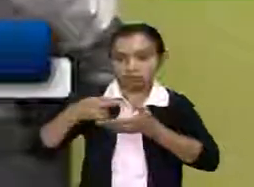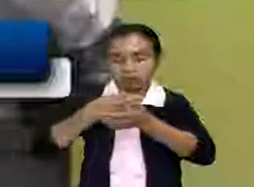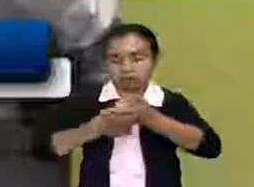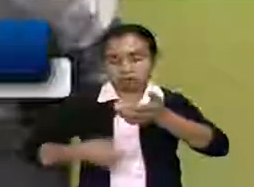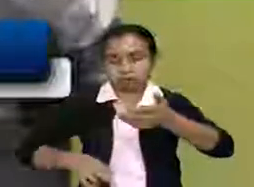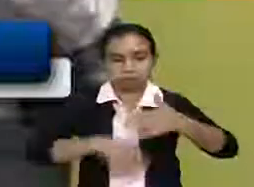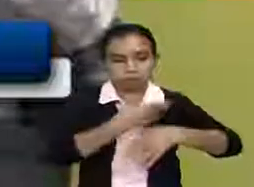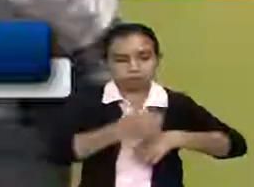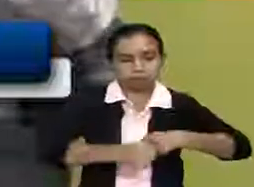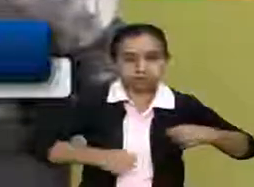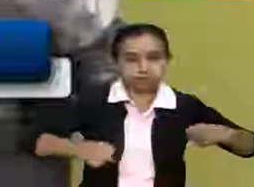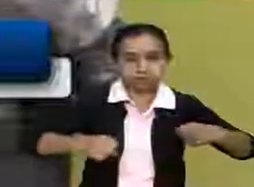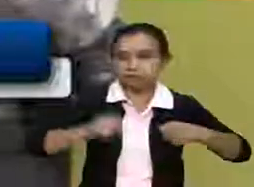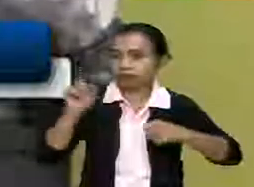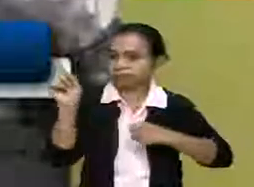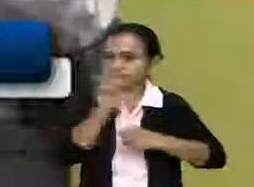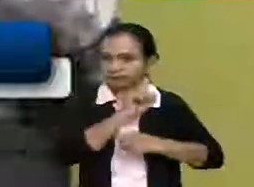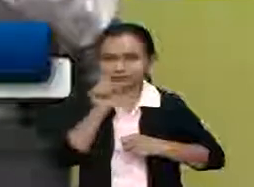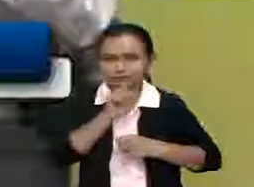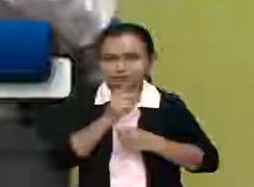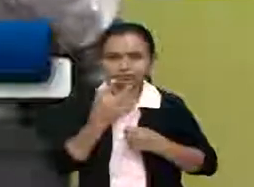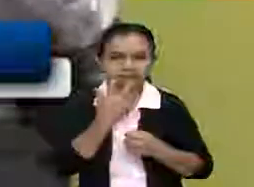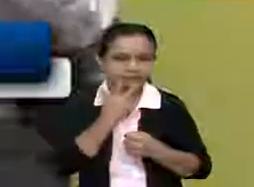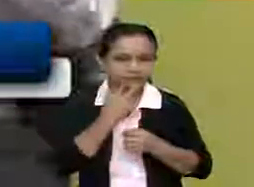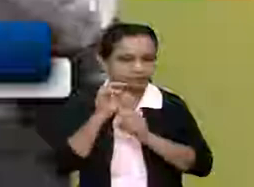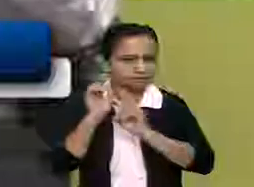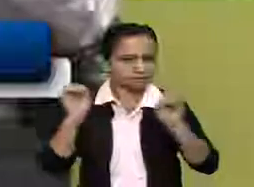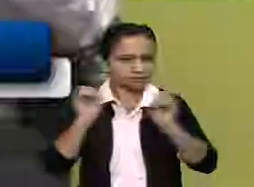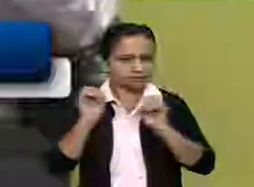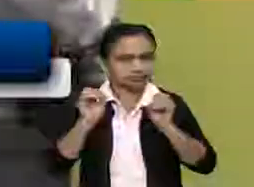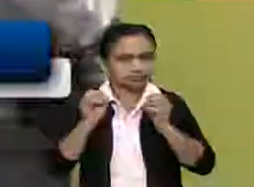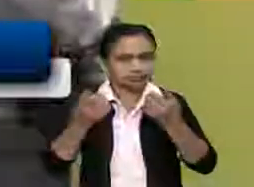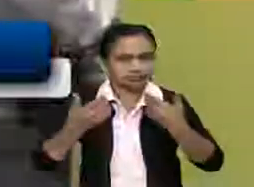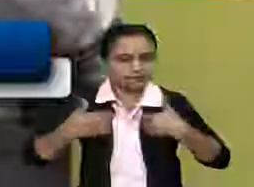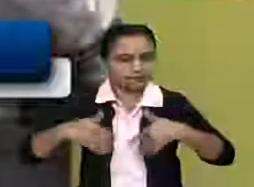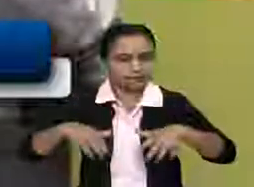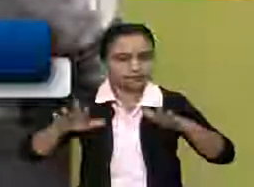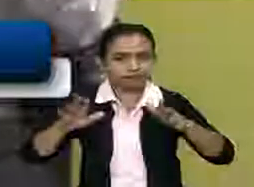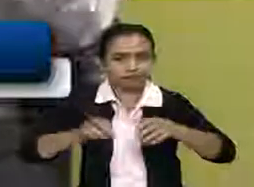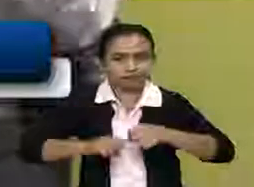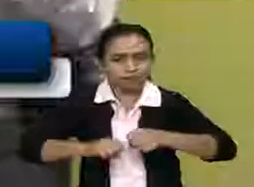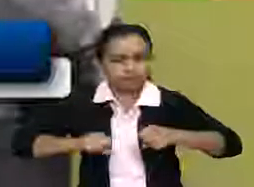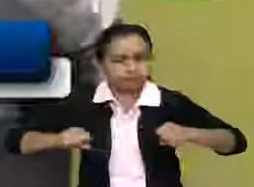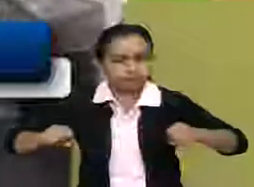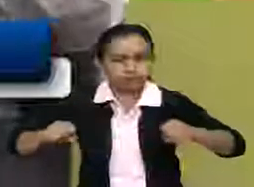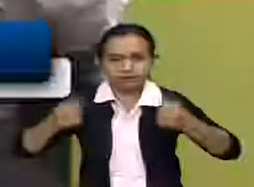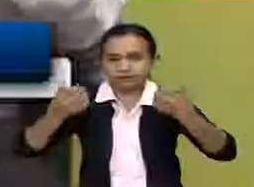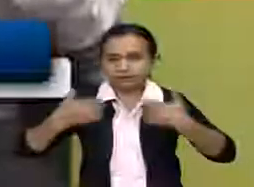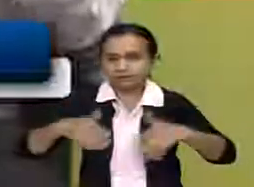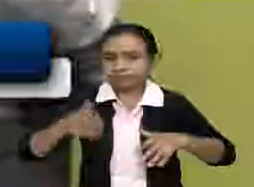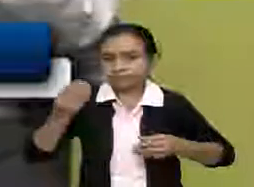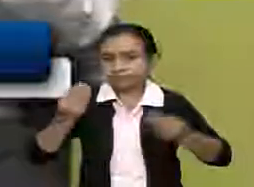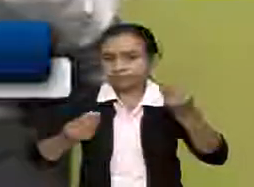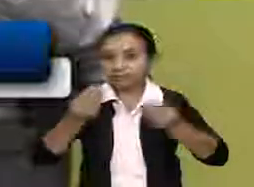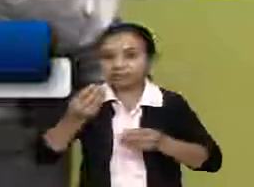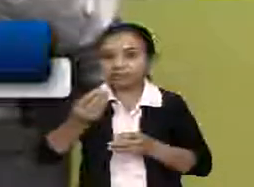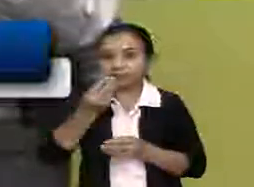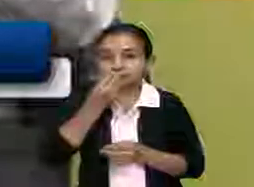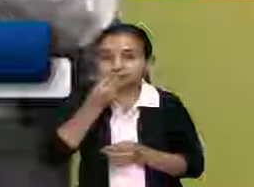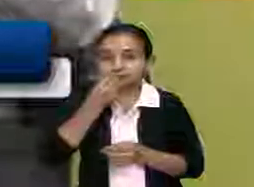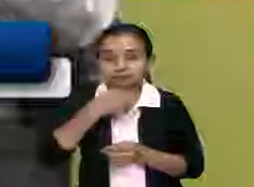donó sangre me voy a engordar tampoco la donación no tiene nada que ver con la la obesidad eso depende de la alimentación